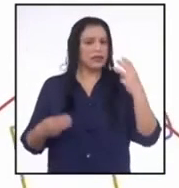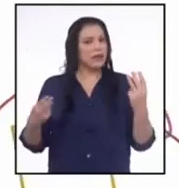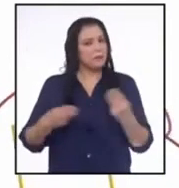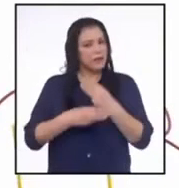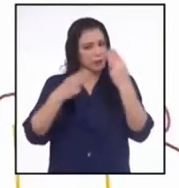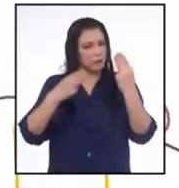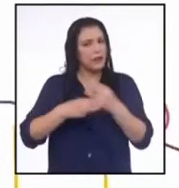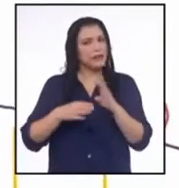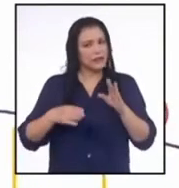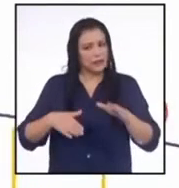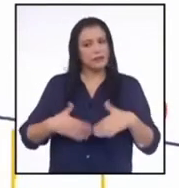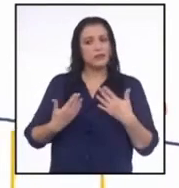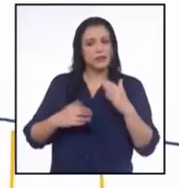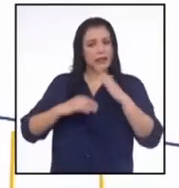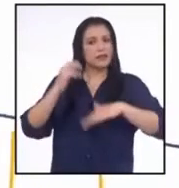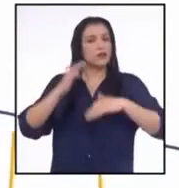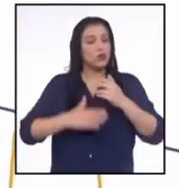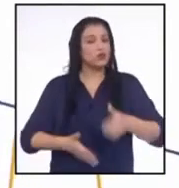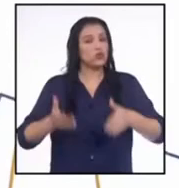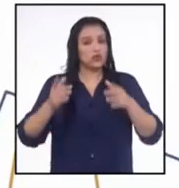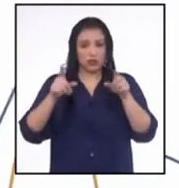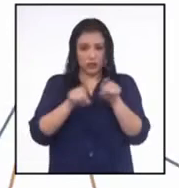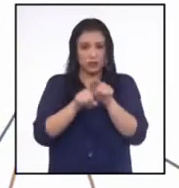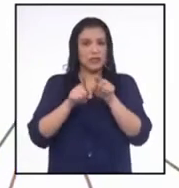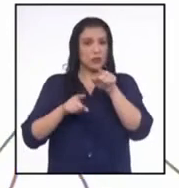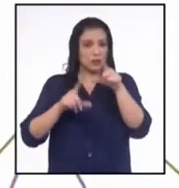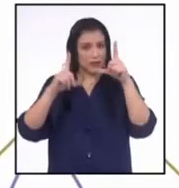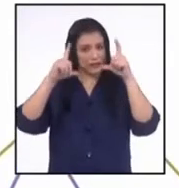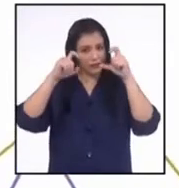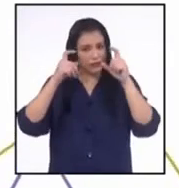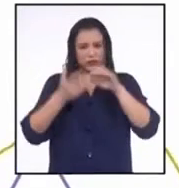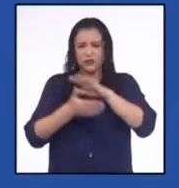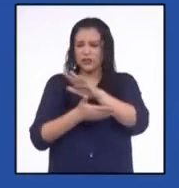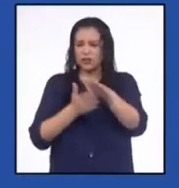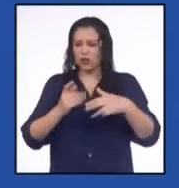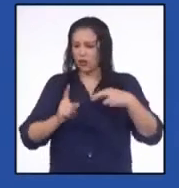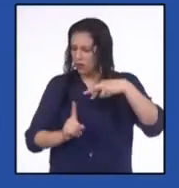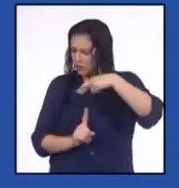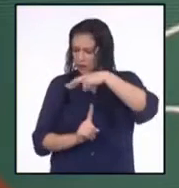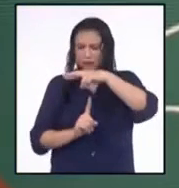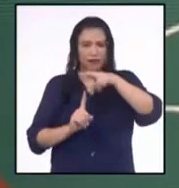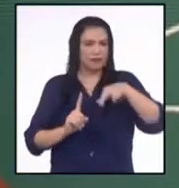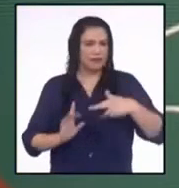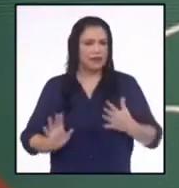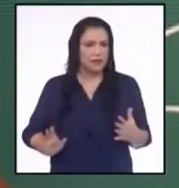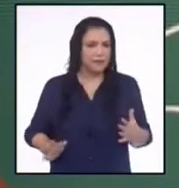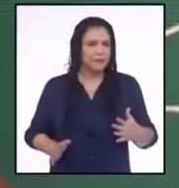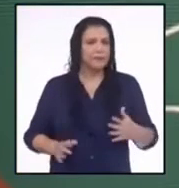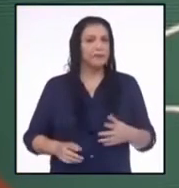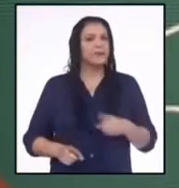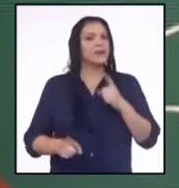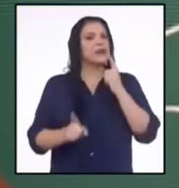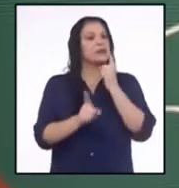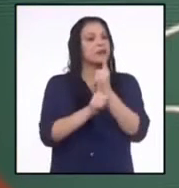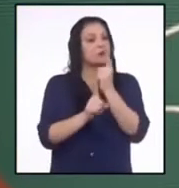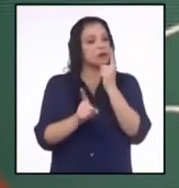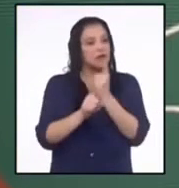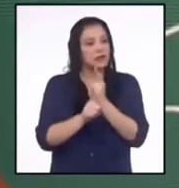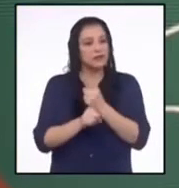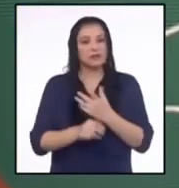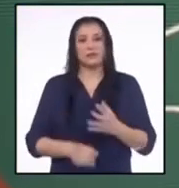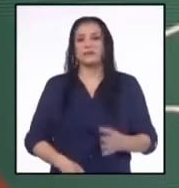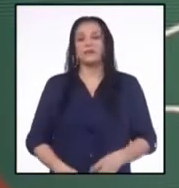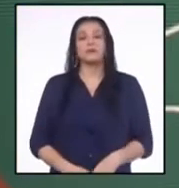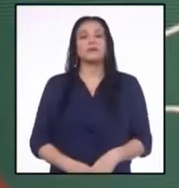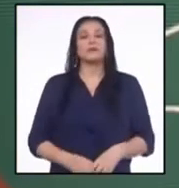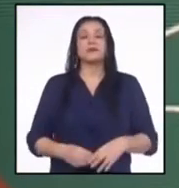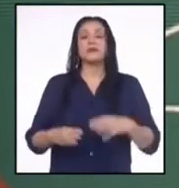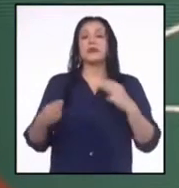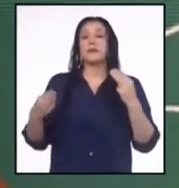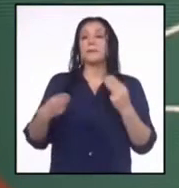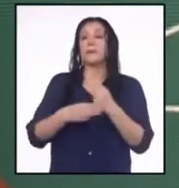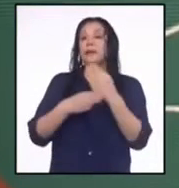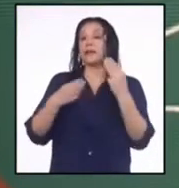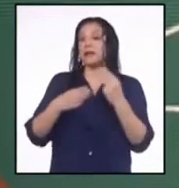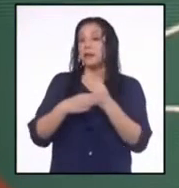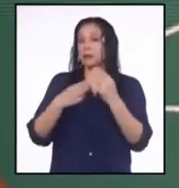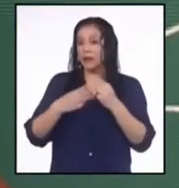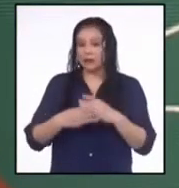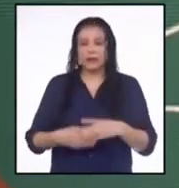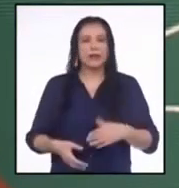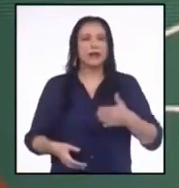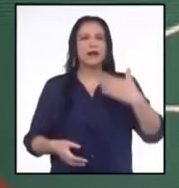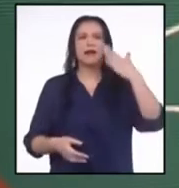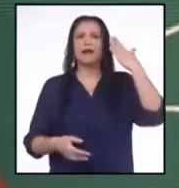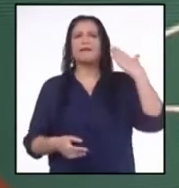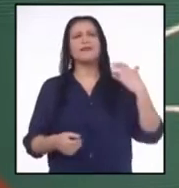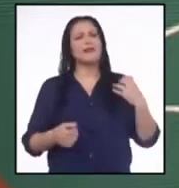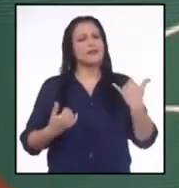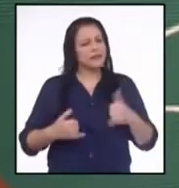matemáticas intervienen en construcciones de este tipo y de todo lo que nos rodea. Efectivamente, Stephanie. La matemática ha sido y